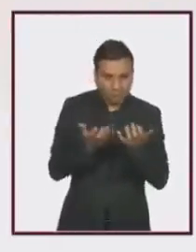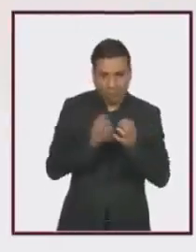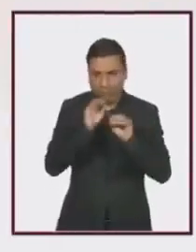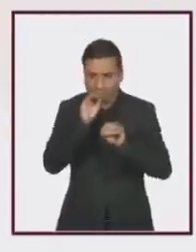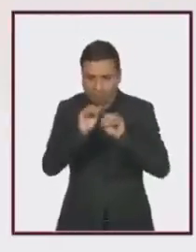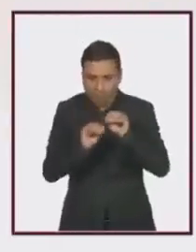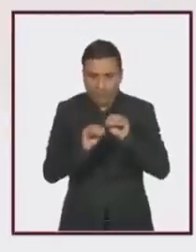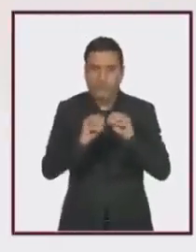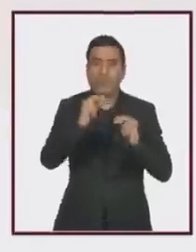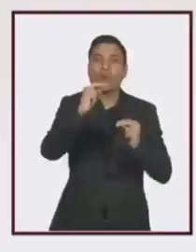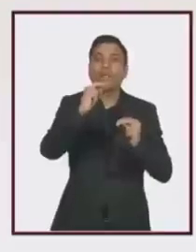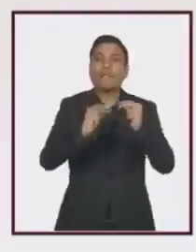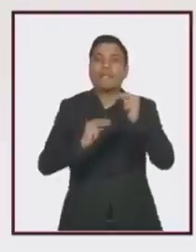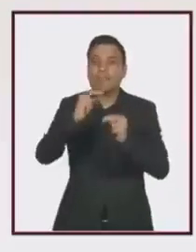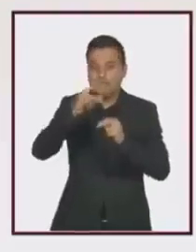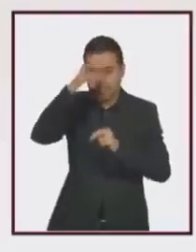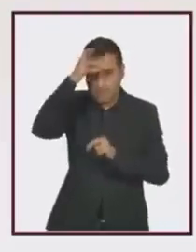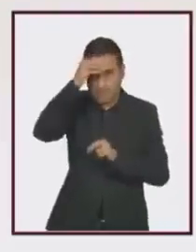aprendizaje.